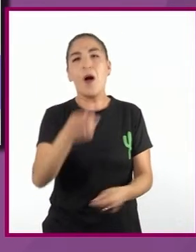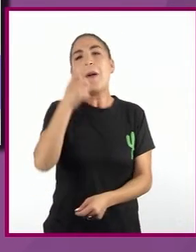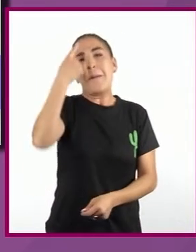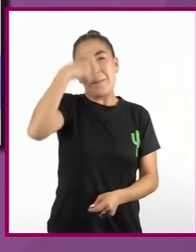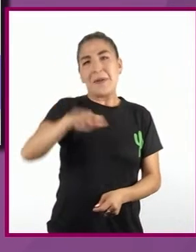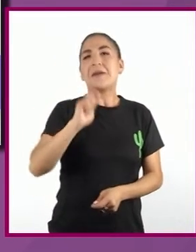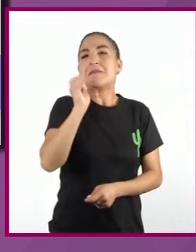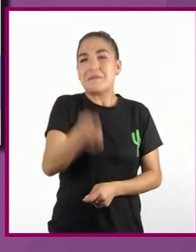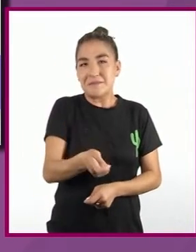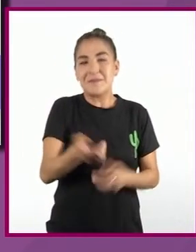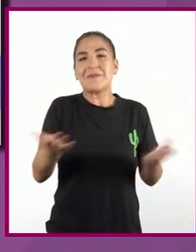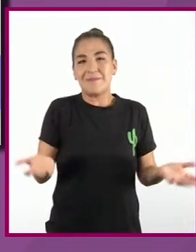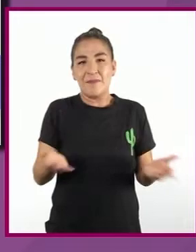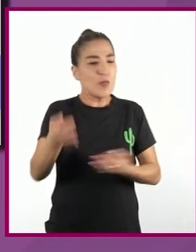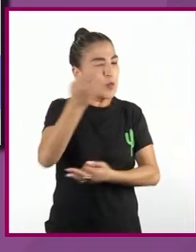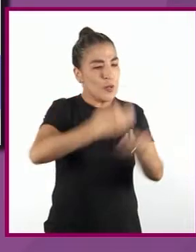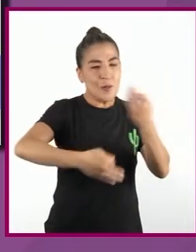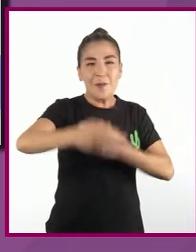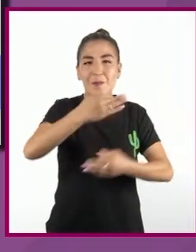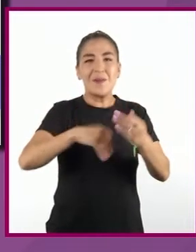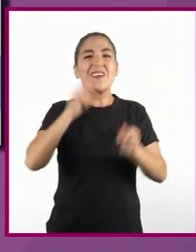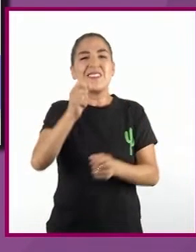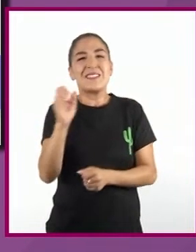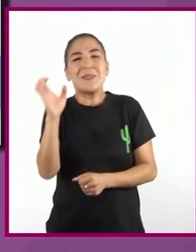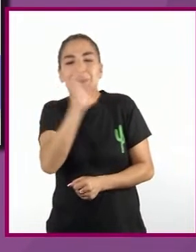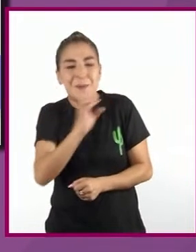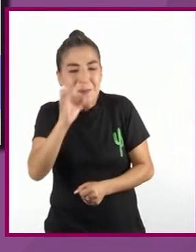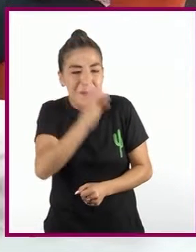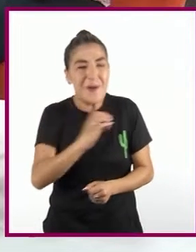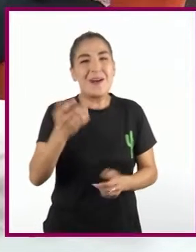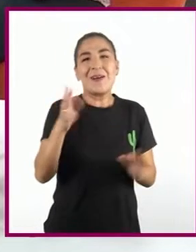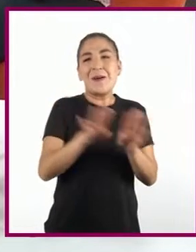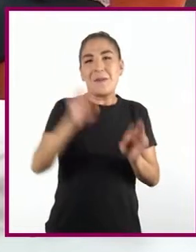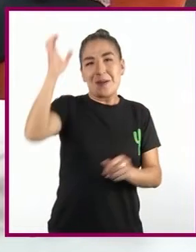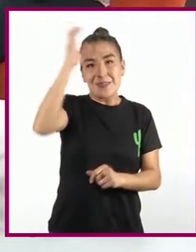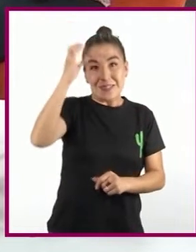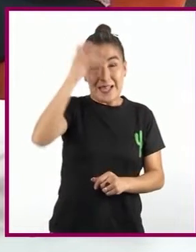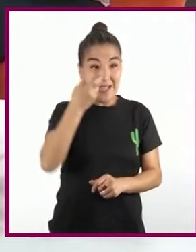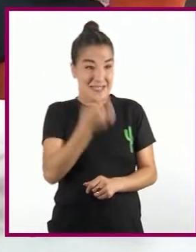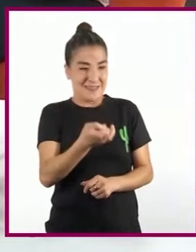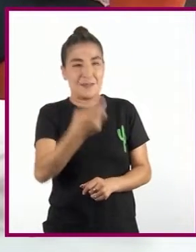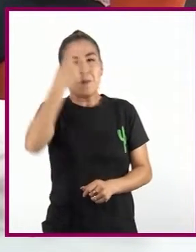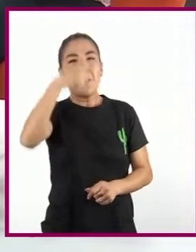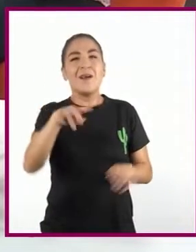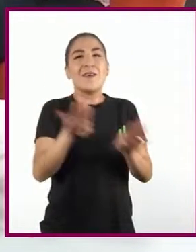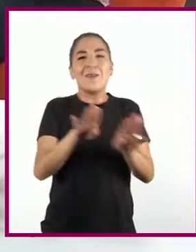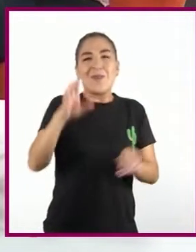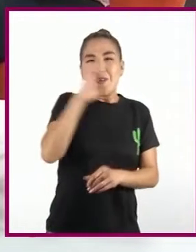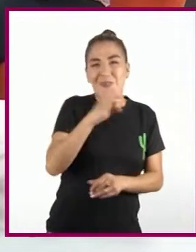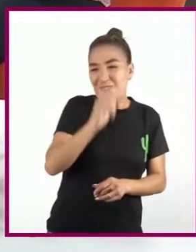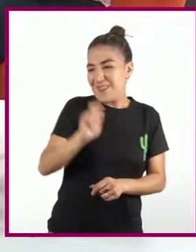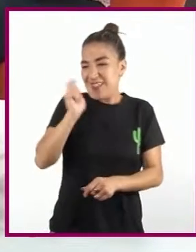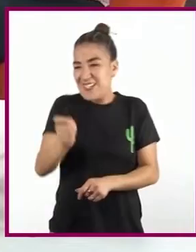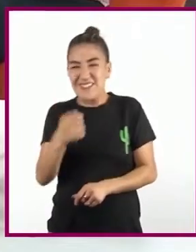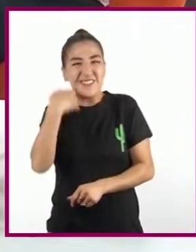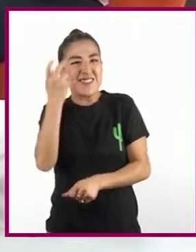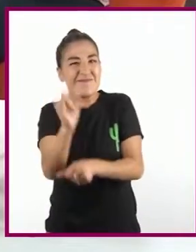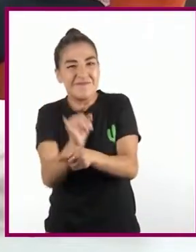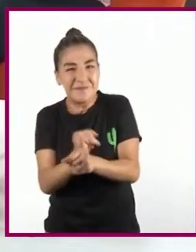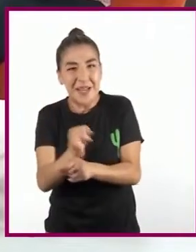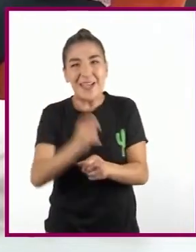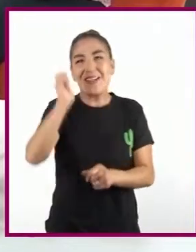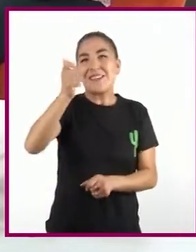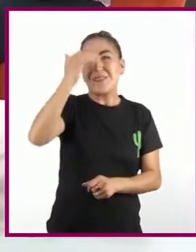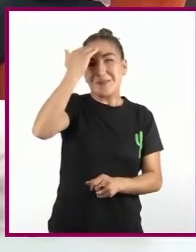sentido, a que todos seamos curiosos. La ciencia se basa mucho en esto, en ser curiosos, en querer investigar, en querer